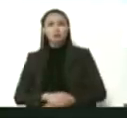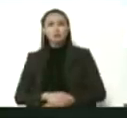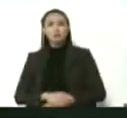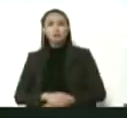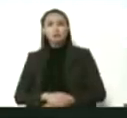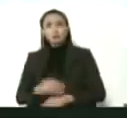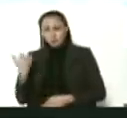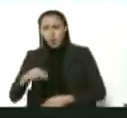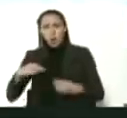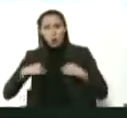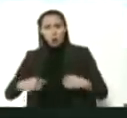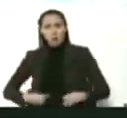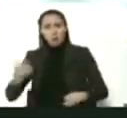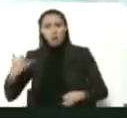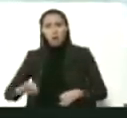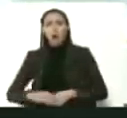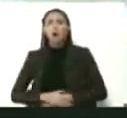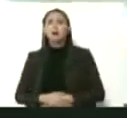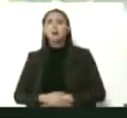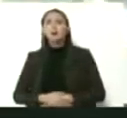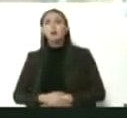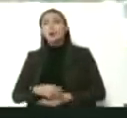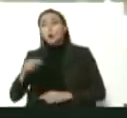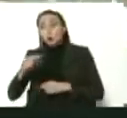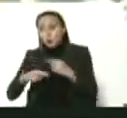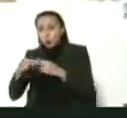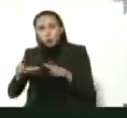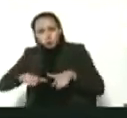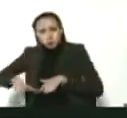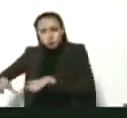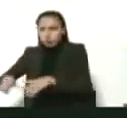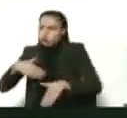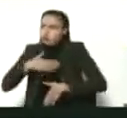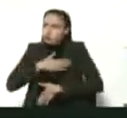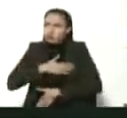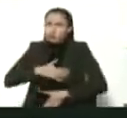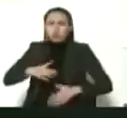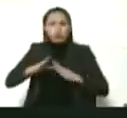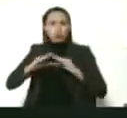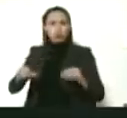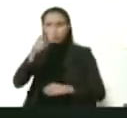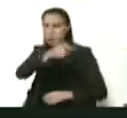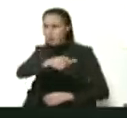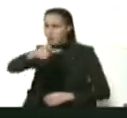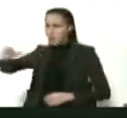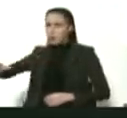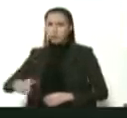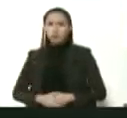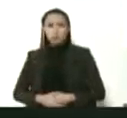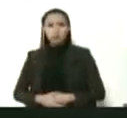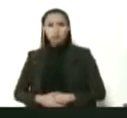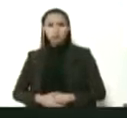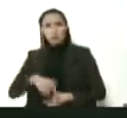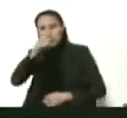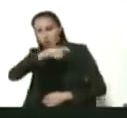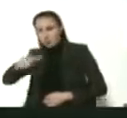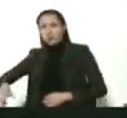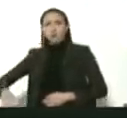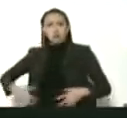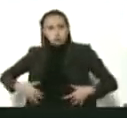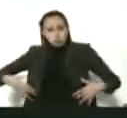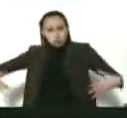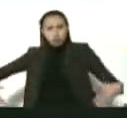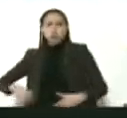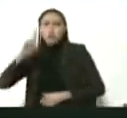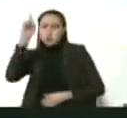humano que hay. El ser humano construye zonas de confort. Todo ser humano, desde el multimillonario más multimillonario